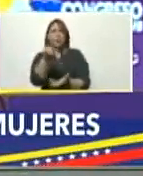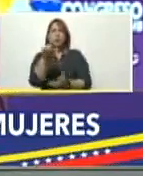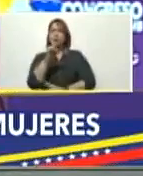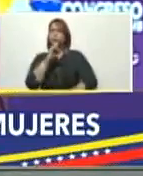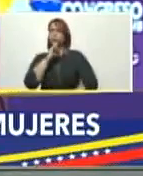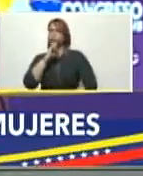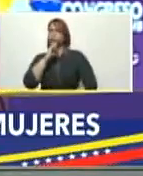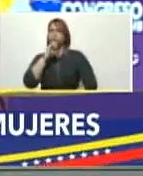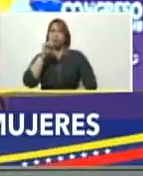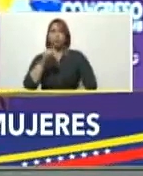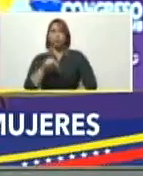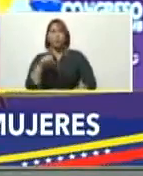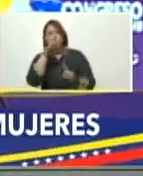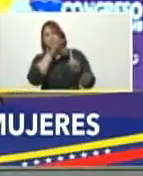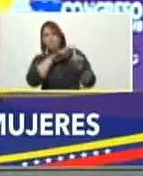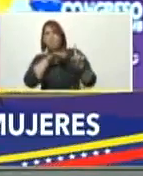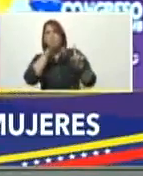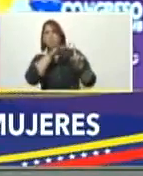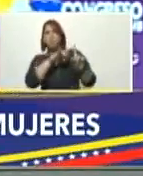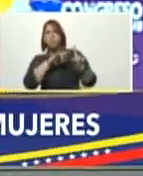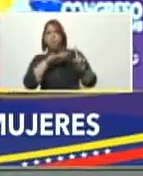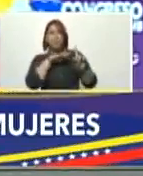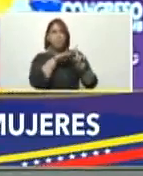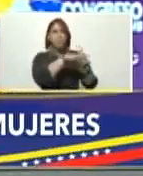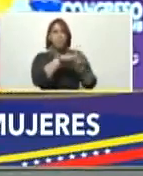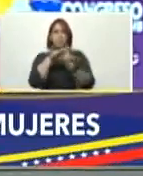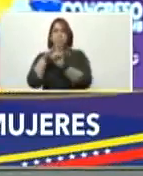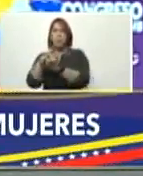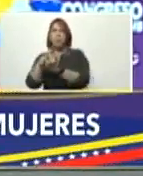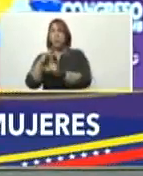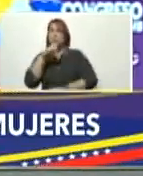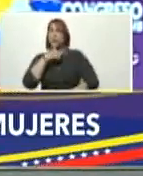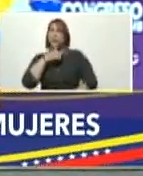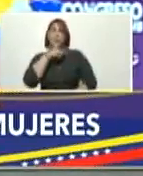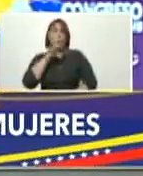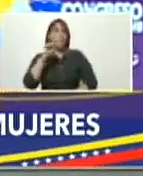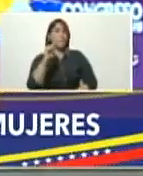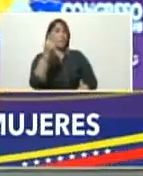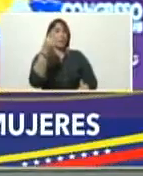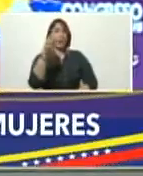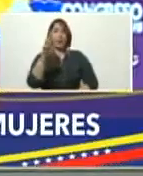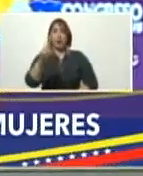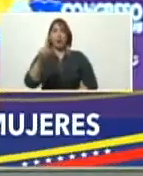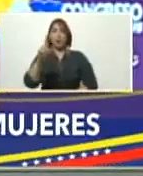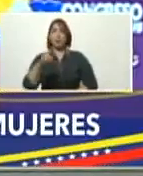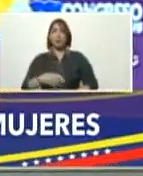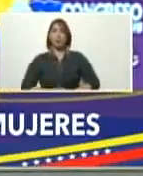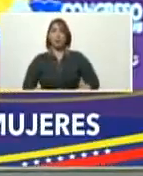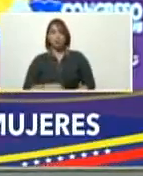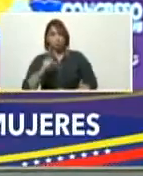dificultades, la conspiración, las agresiones, la resistencia, primera R en mayúscula.